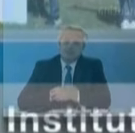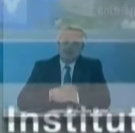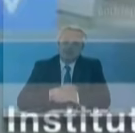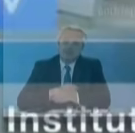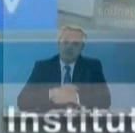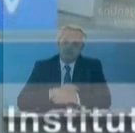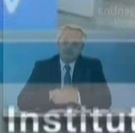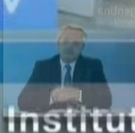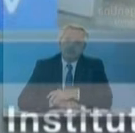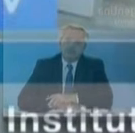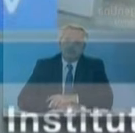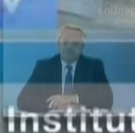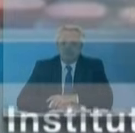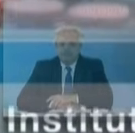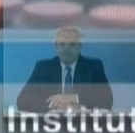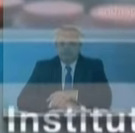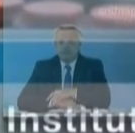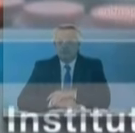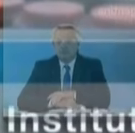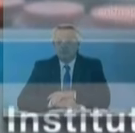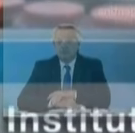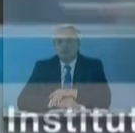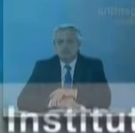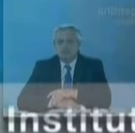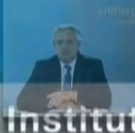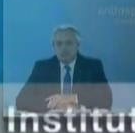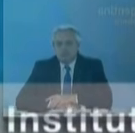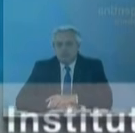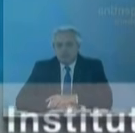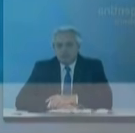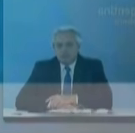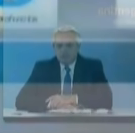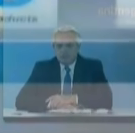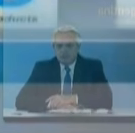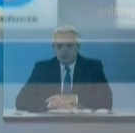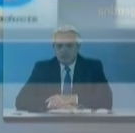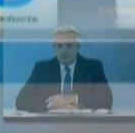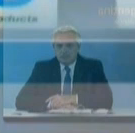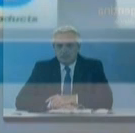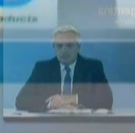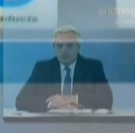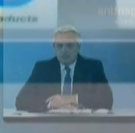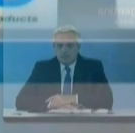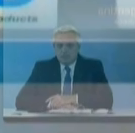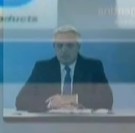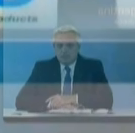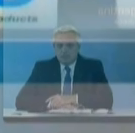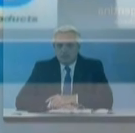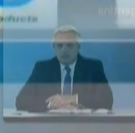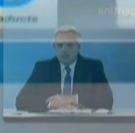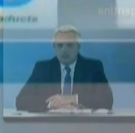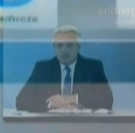y serbia la producción será realizado por todo la cca y el socio